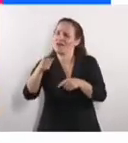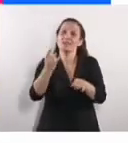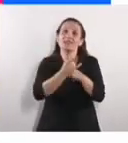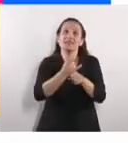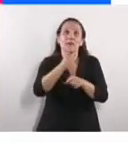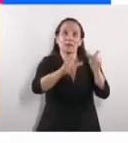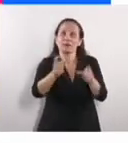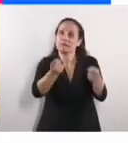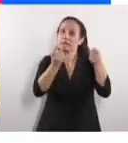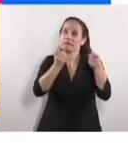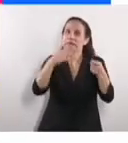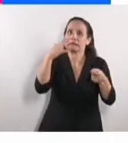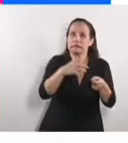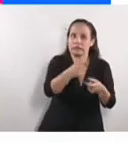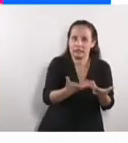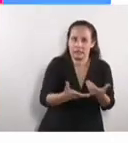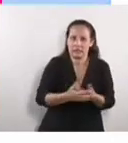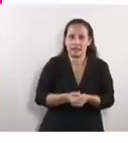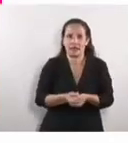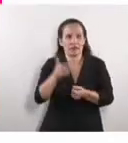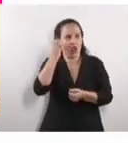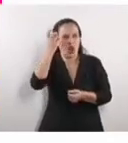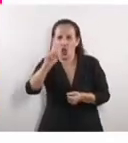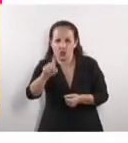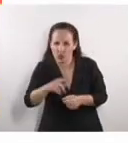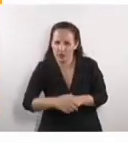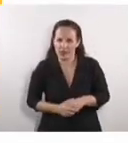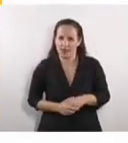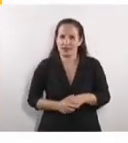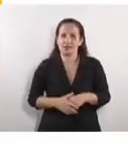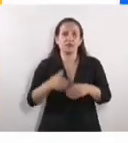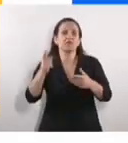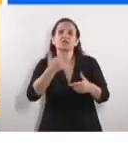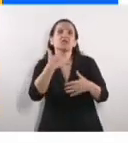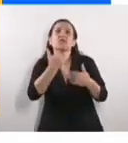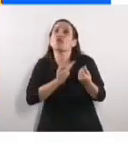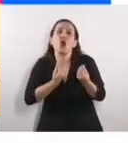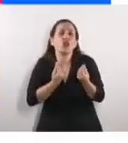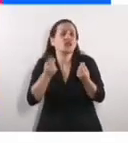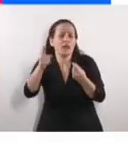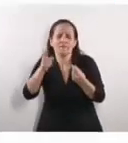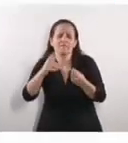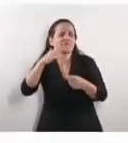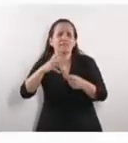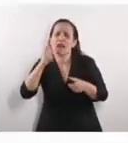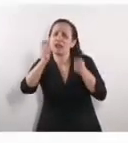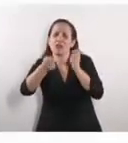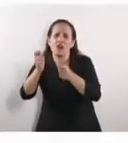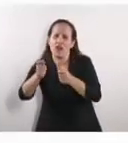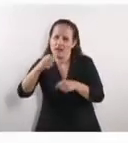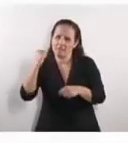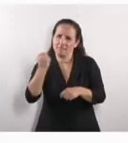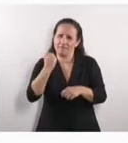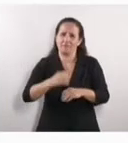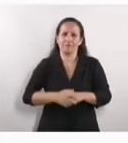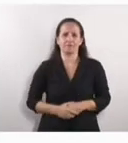que la necesita. No te olvides, estés donde estés, donar sangre.